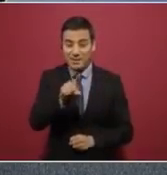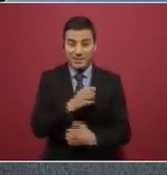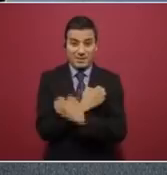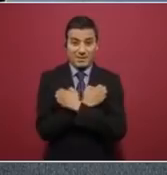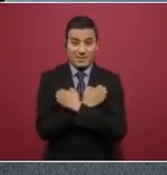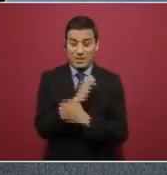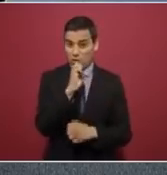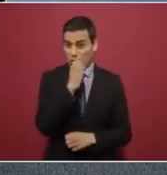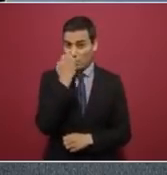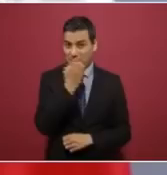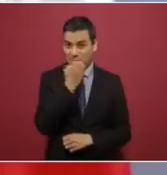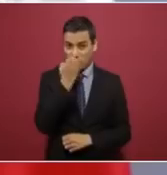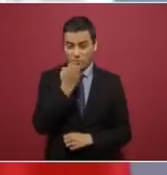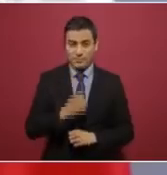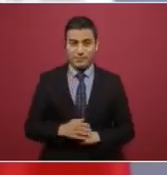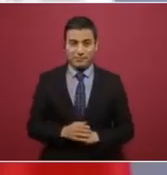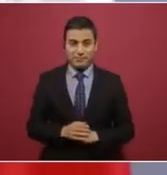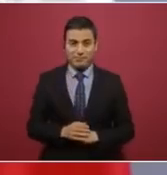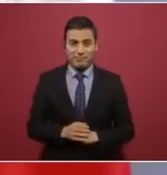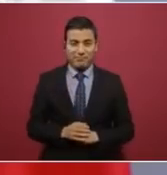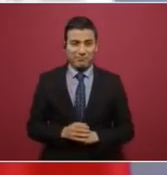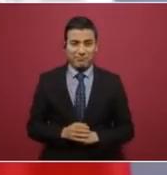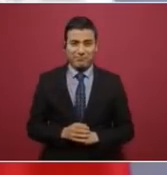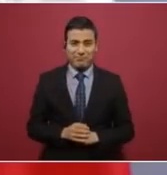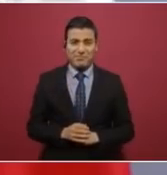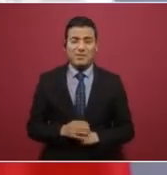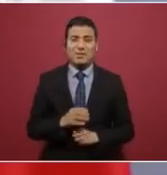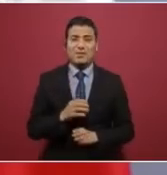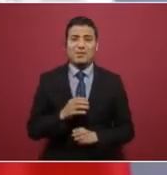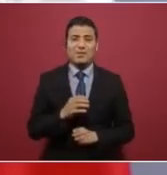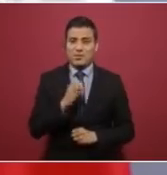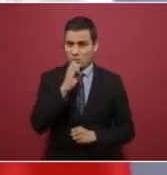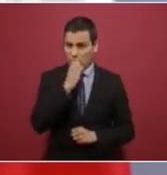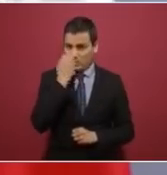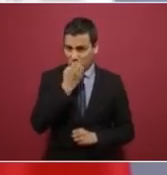a poner la salud al mercado,